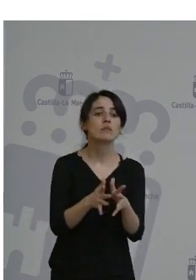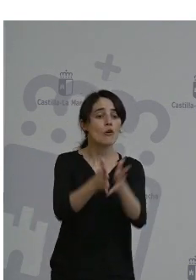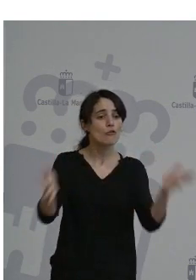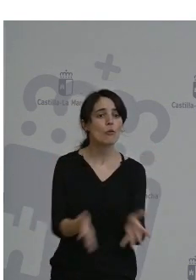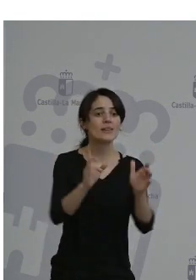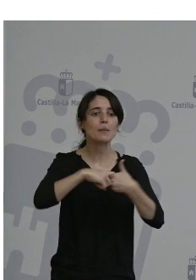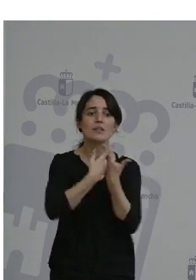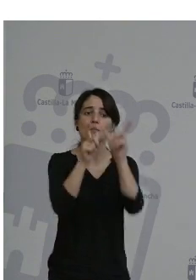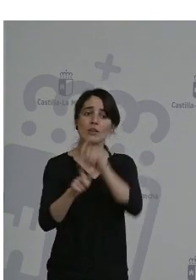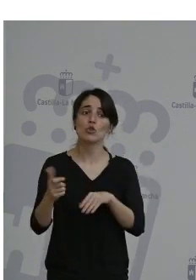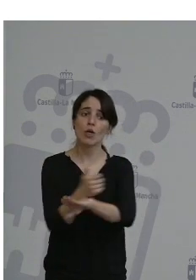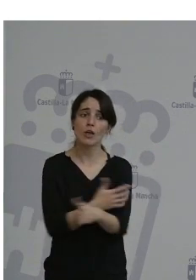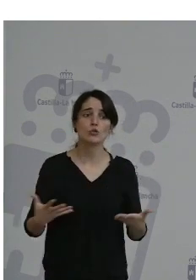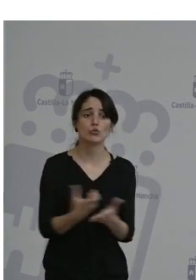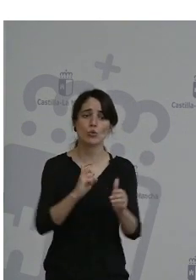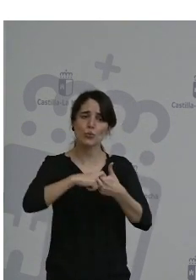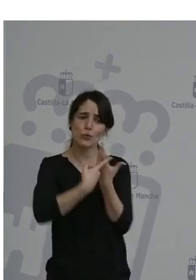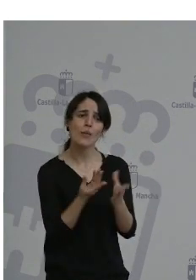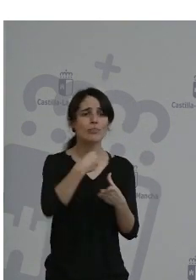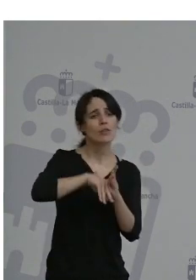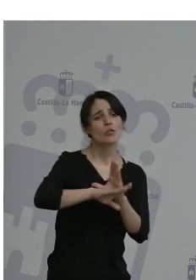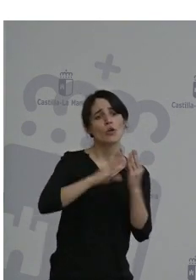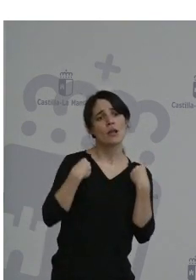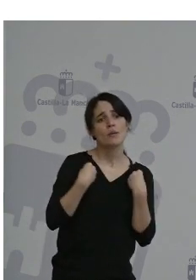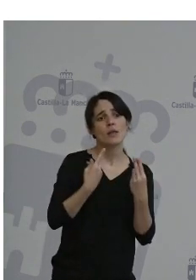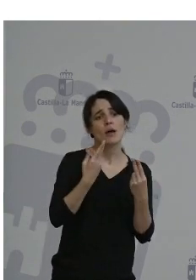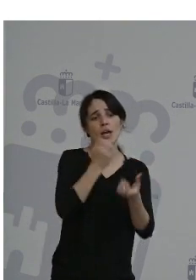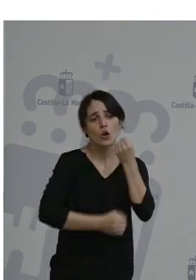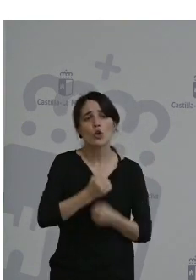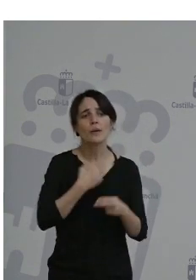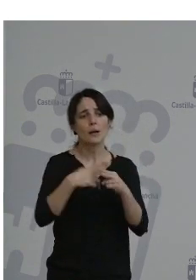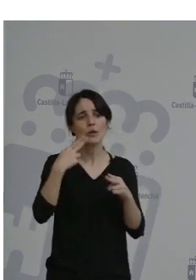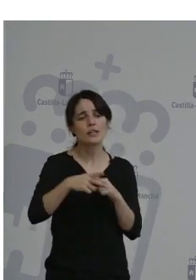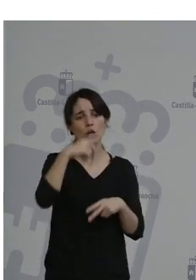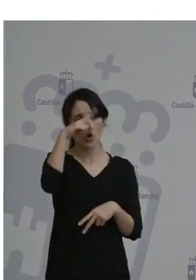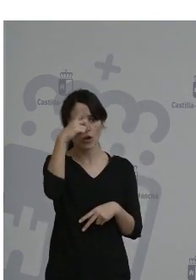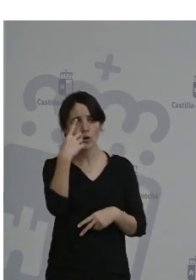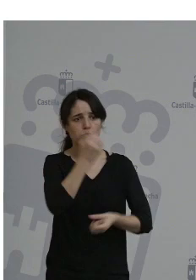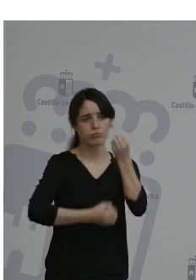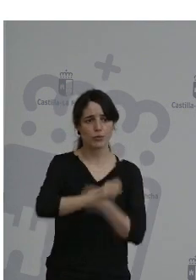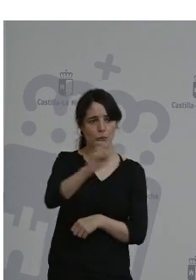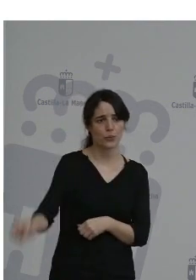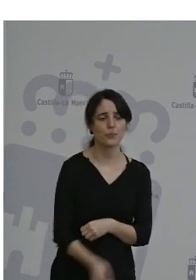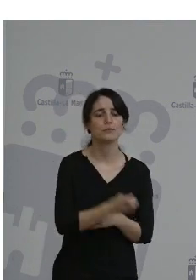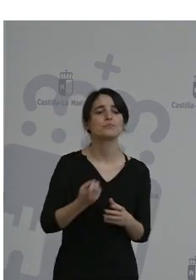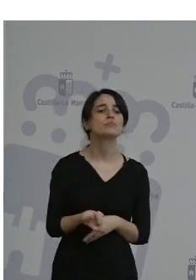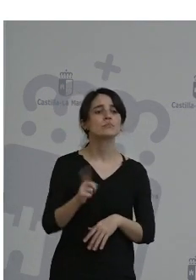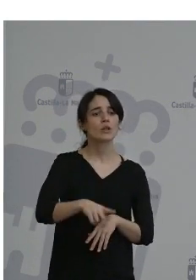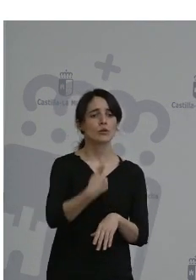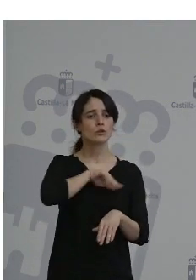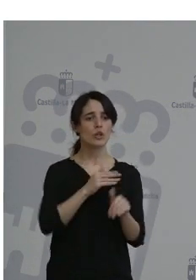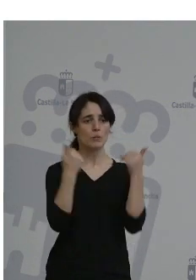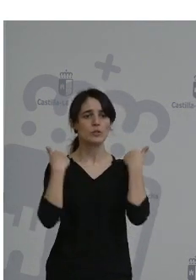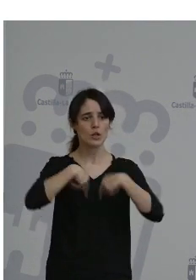en la vida política económica cultural y social nos corresponde por tanto promover acciones positivas